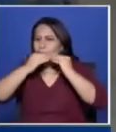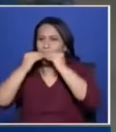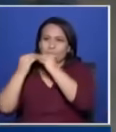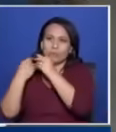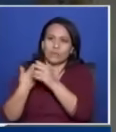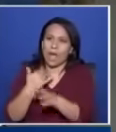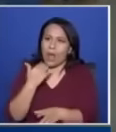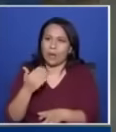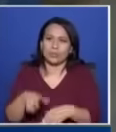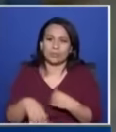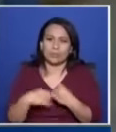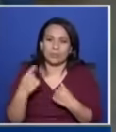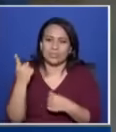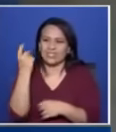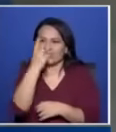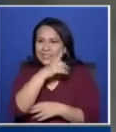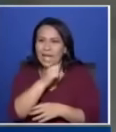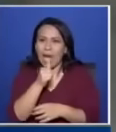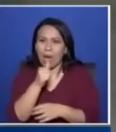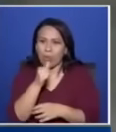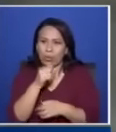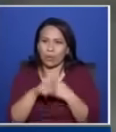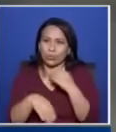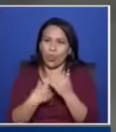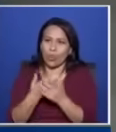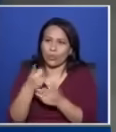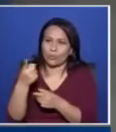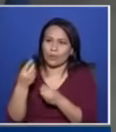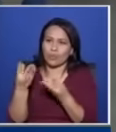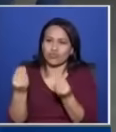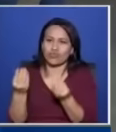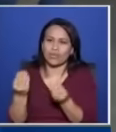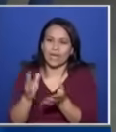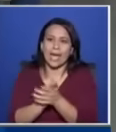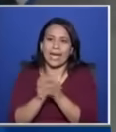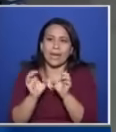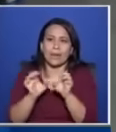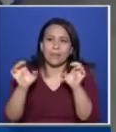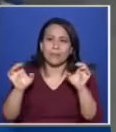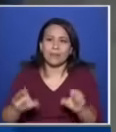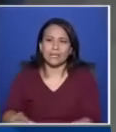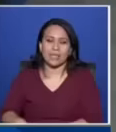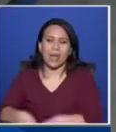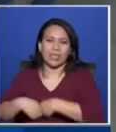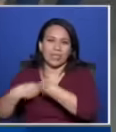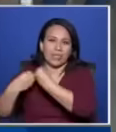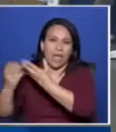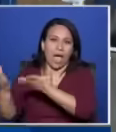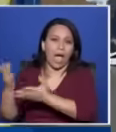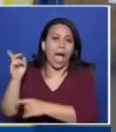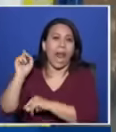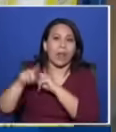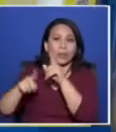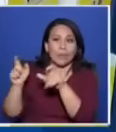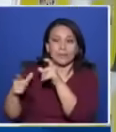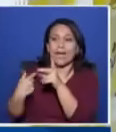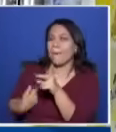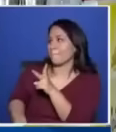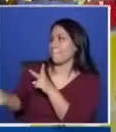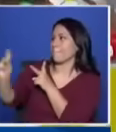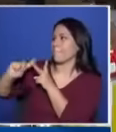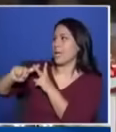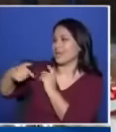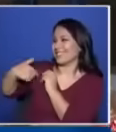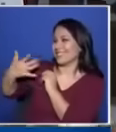les represente mayor dificultad. Aquí, por ejemplo, observamos las donaciones de las empresas, básicamente, pero si hay personas que quisieran sumarse a